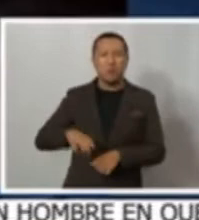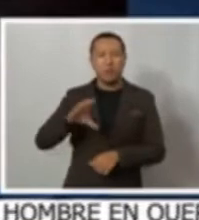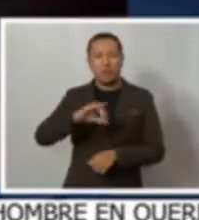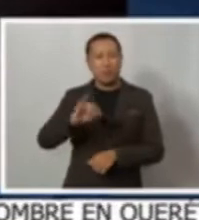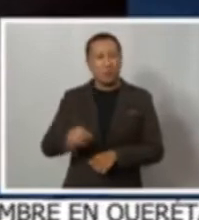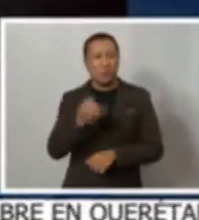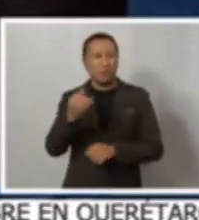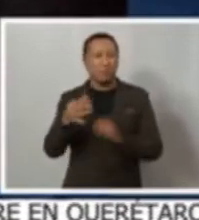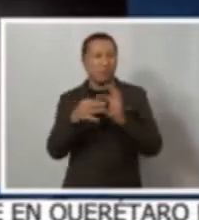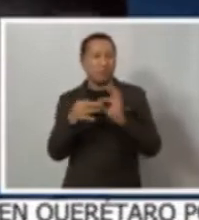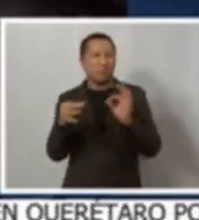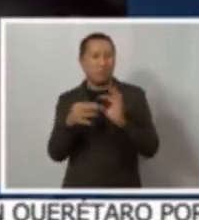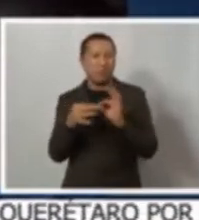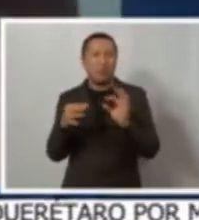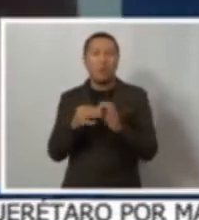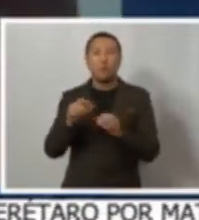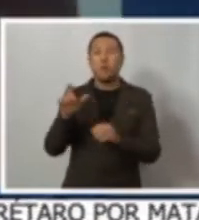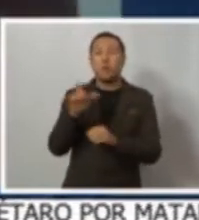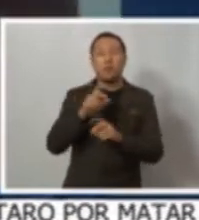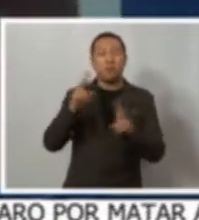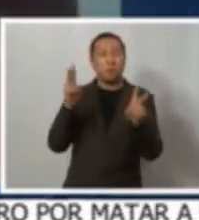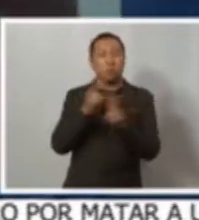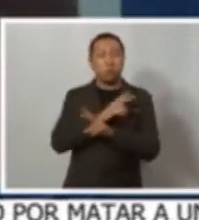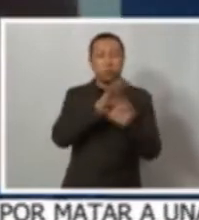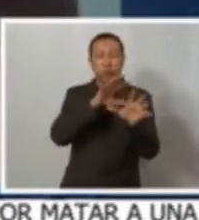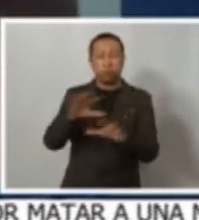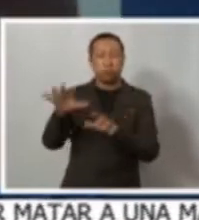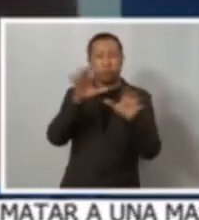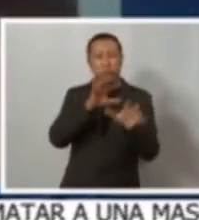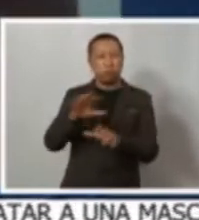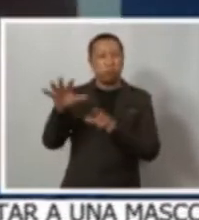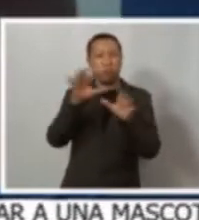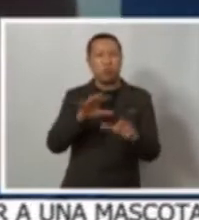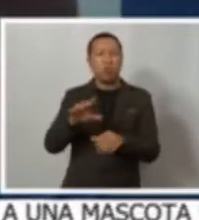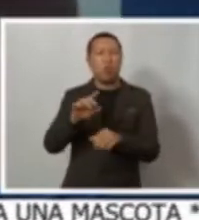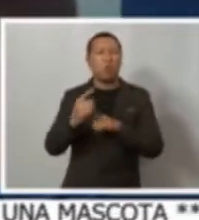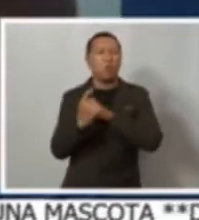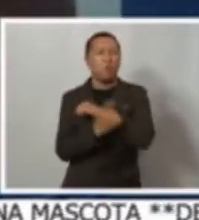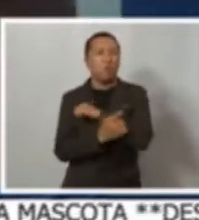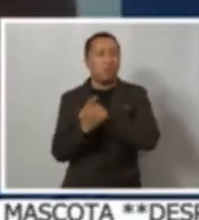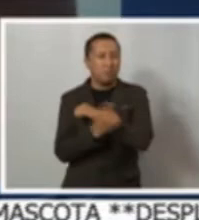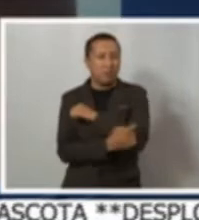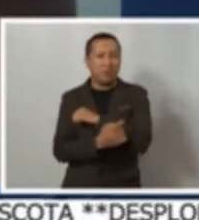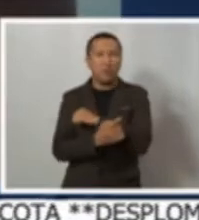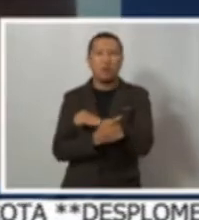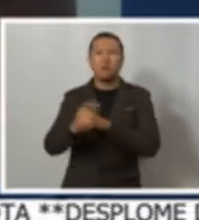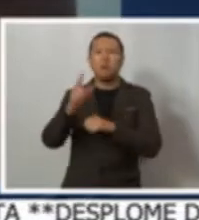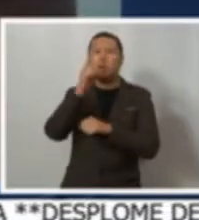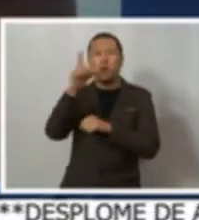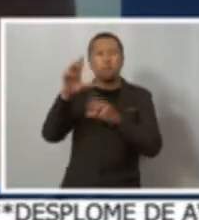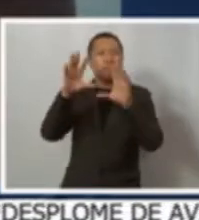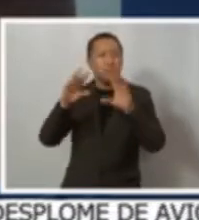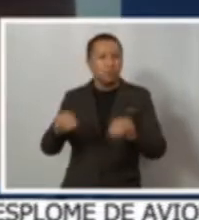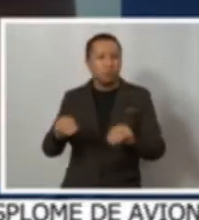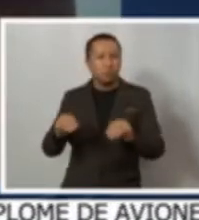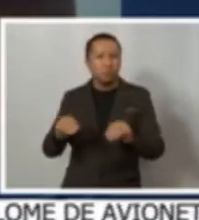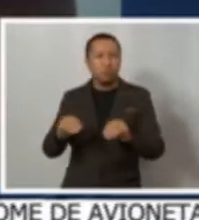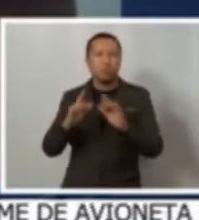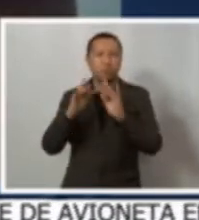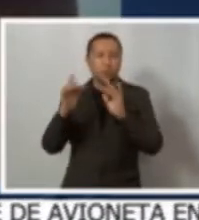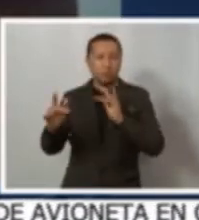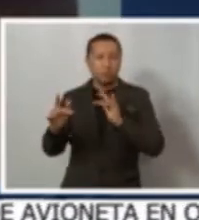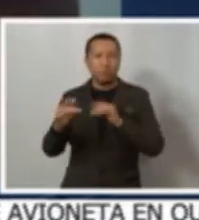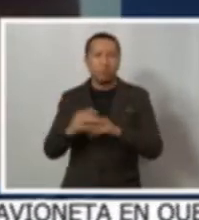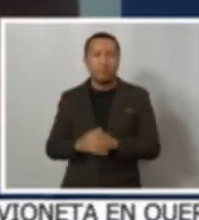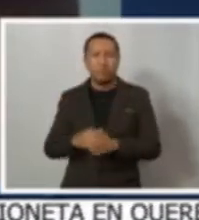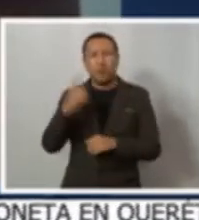algún incidente o accidente con los cables de energía. Seguramente se trabajará apenas salga este fenómeno